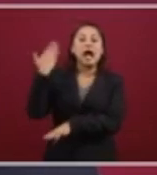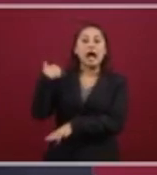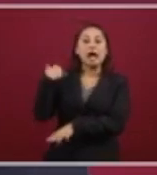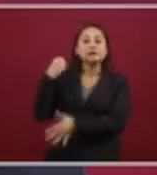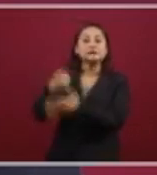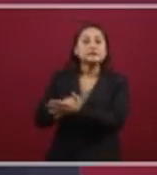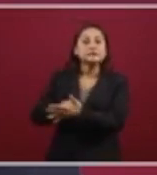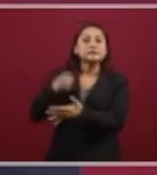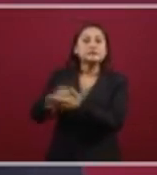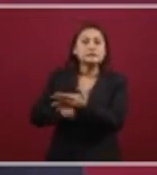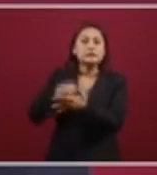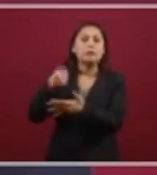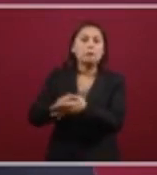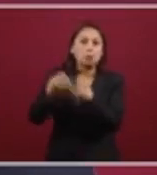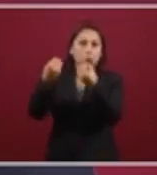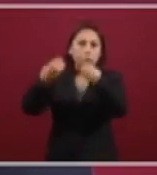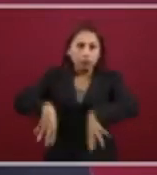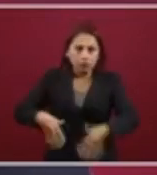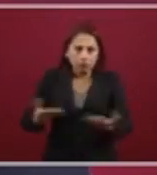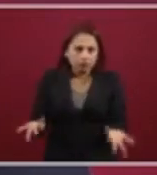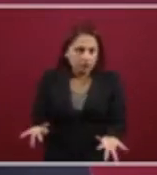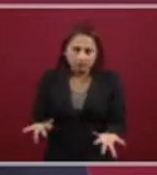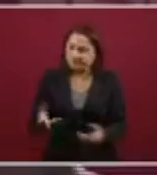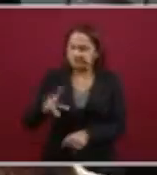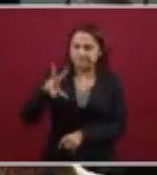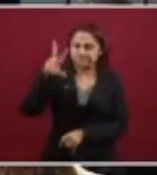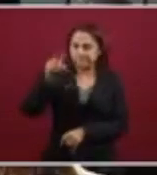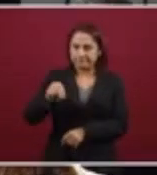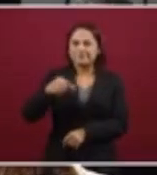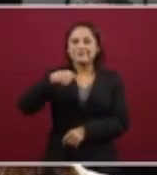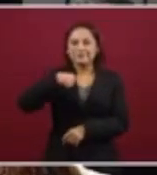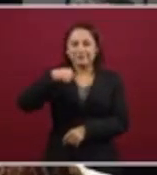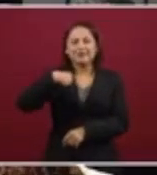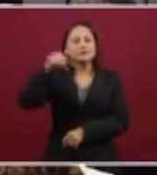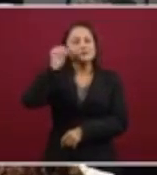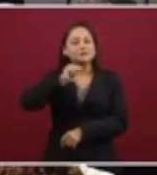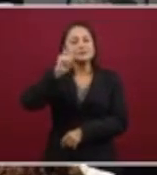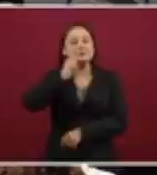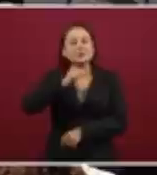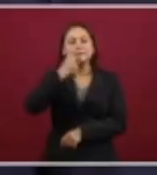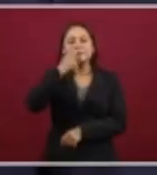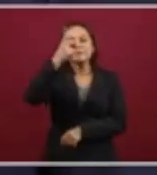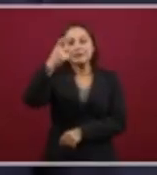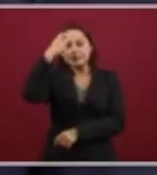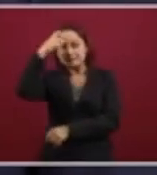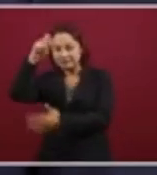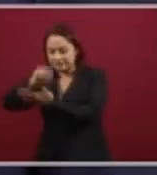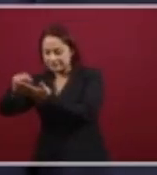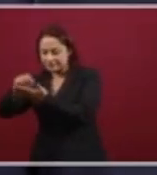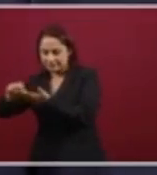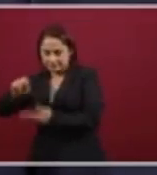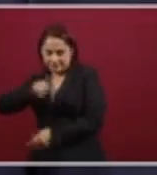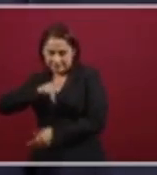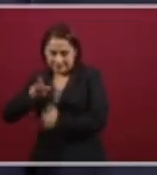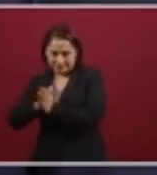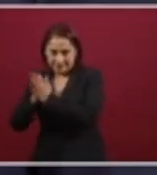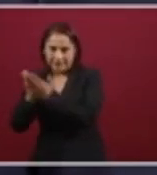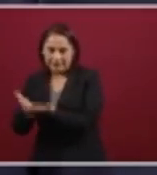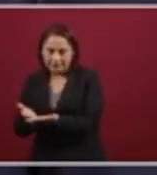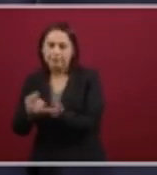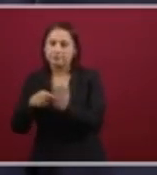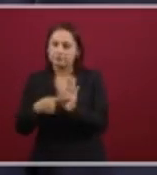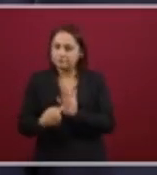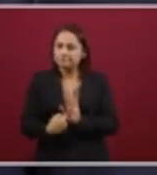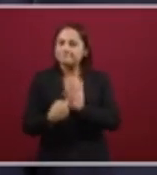remito a mi libro. Ahora que les dije ayer de que era probable de que escribiera, si tenía tiempo,